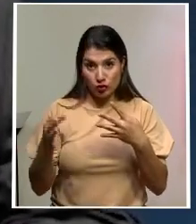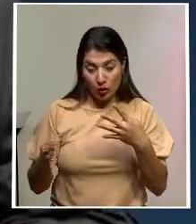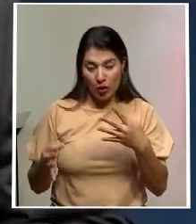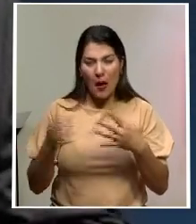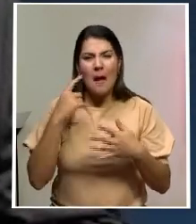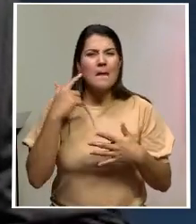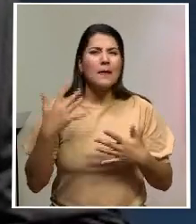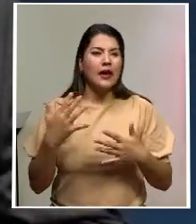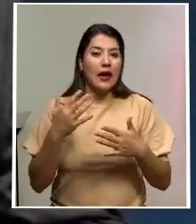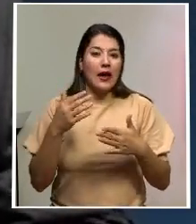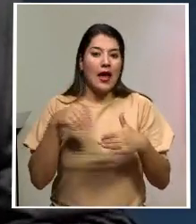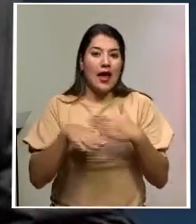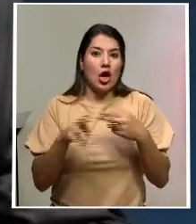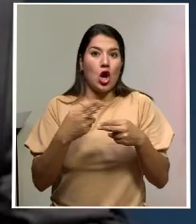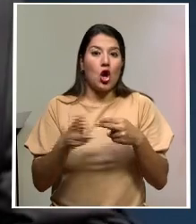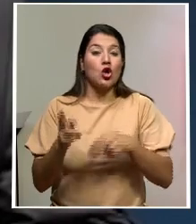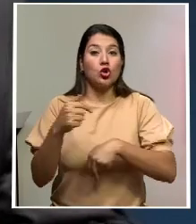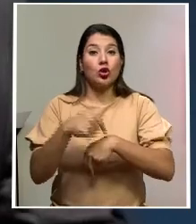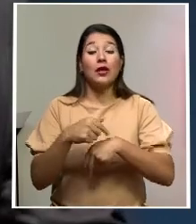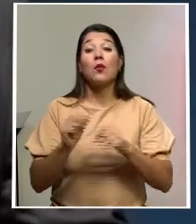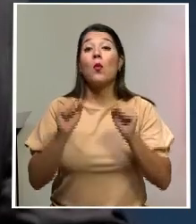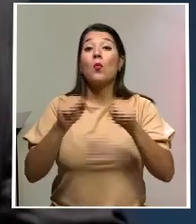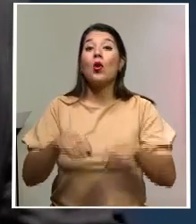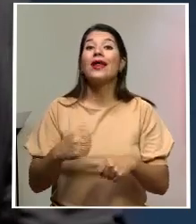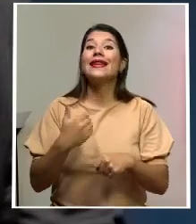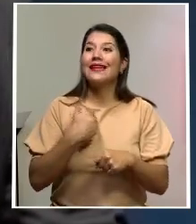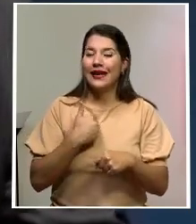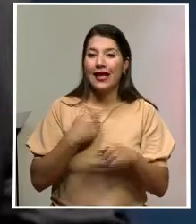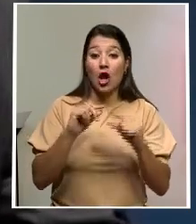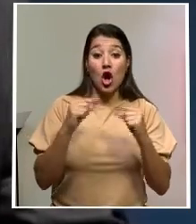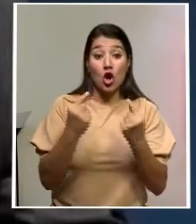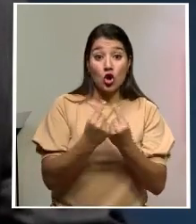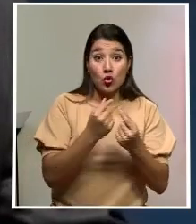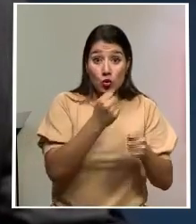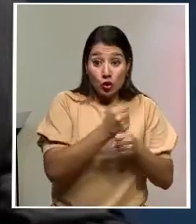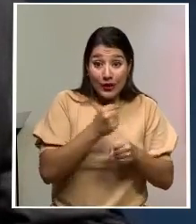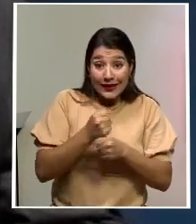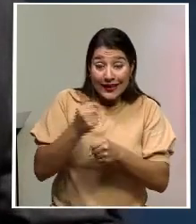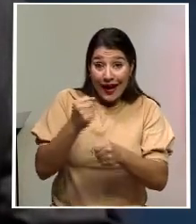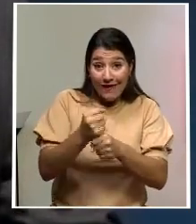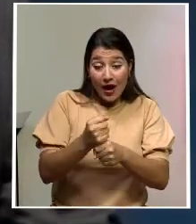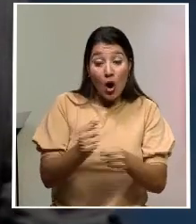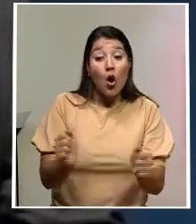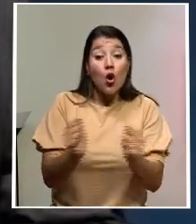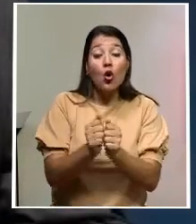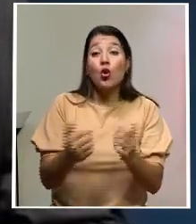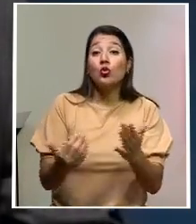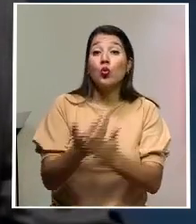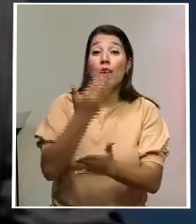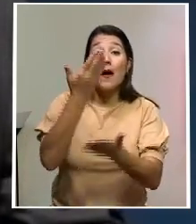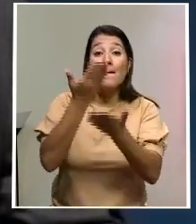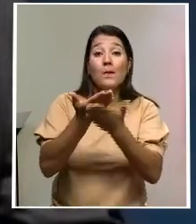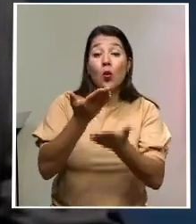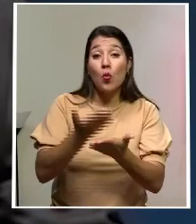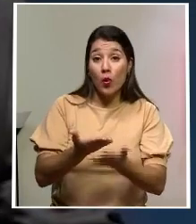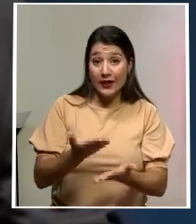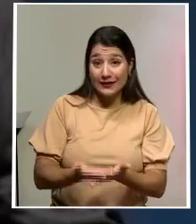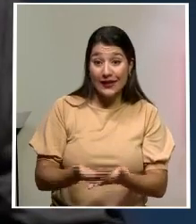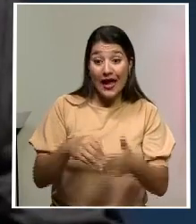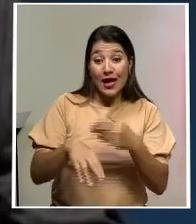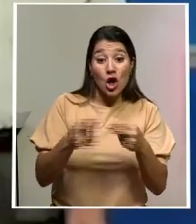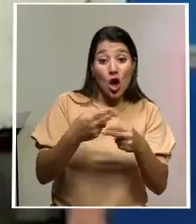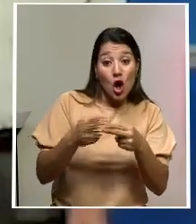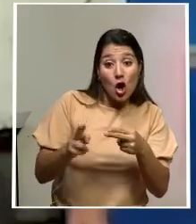lapso muy corto se tengan mesas de trabajo con propuestas en el inmediato, corto y mediano